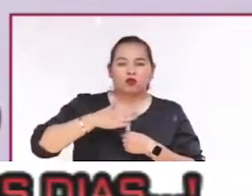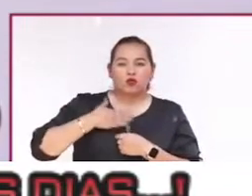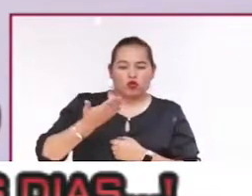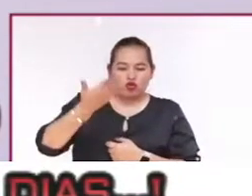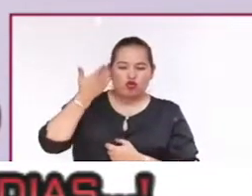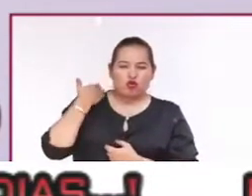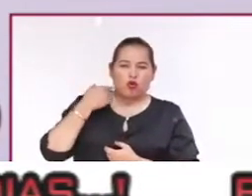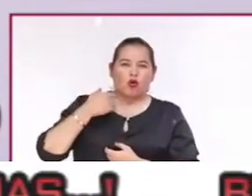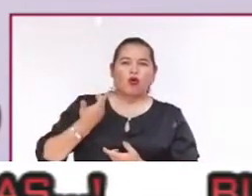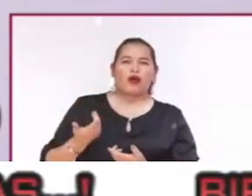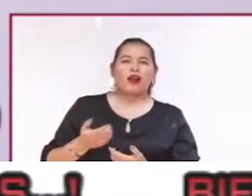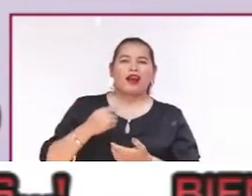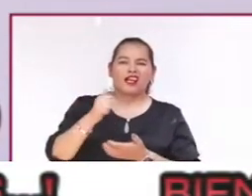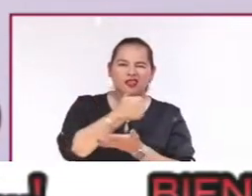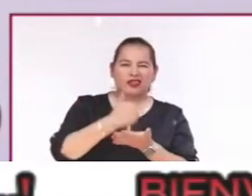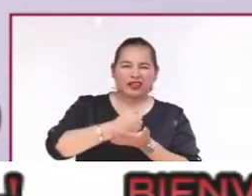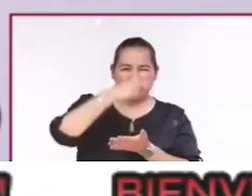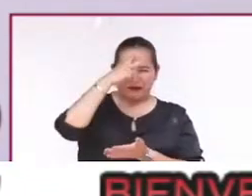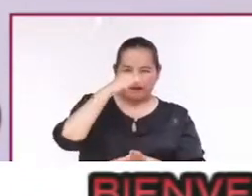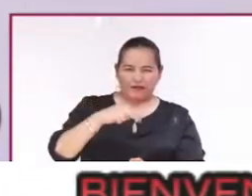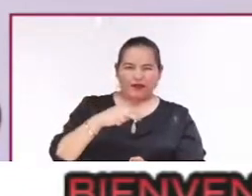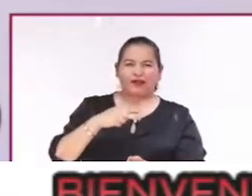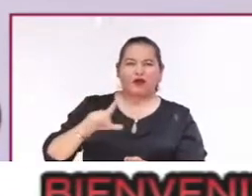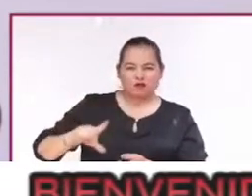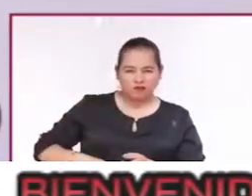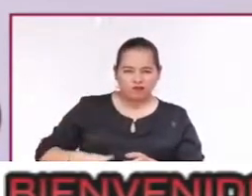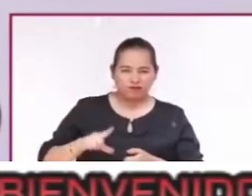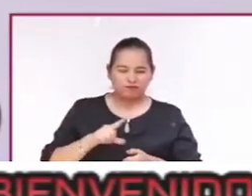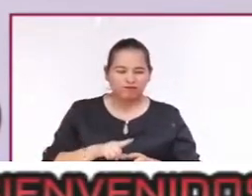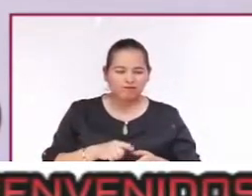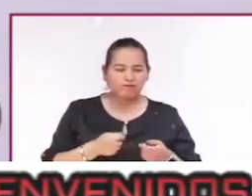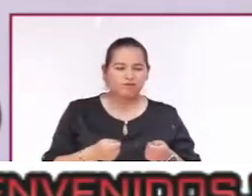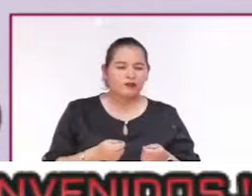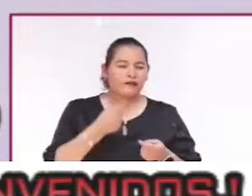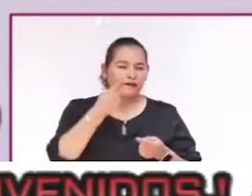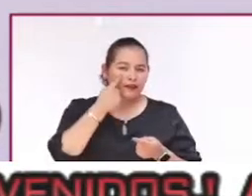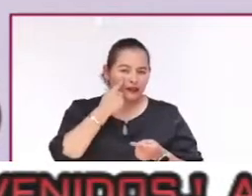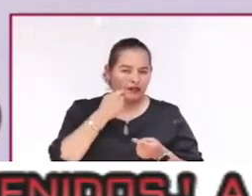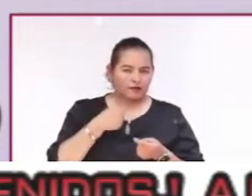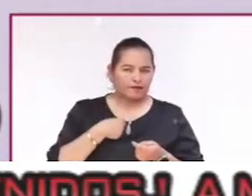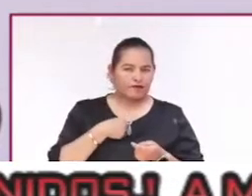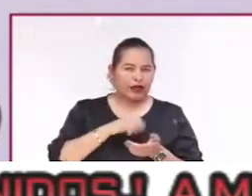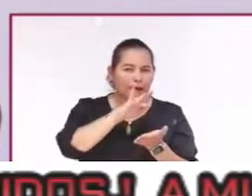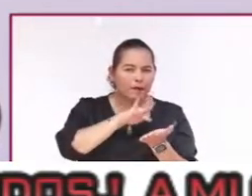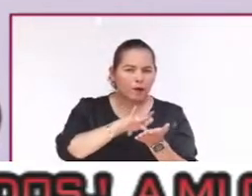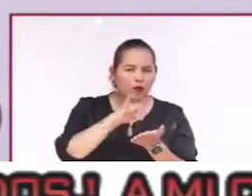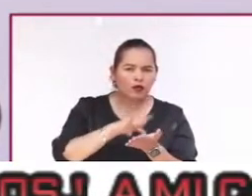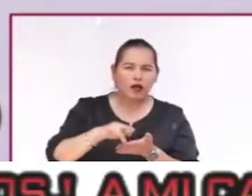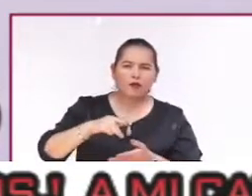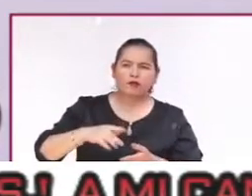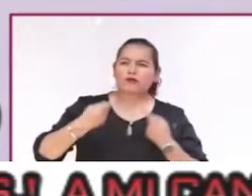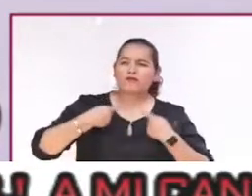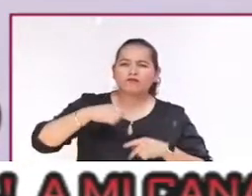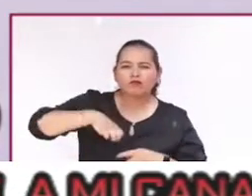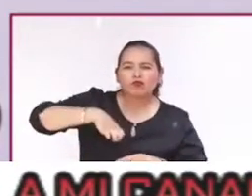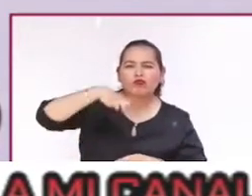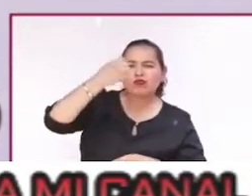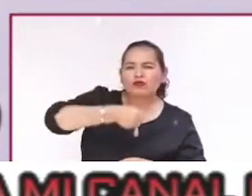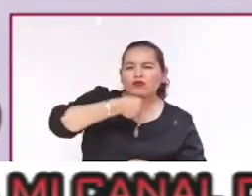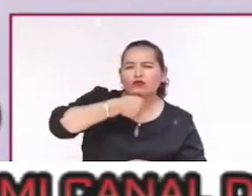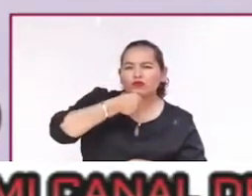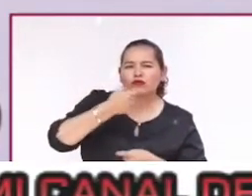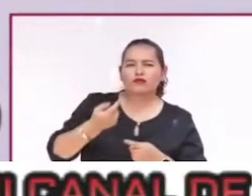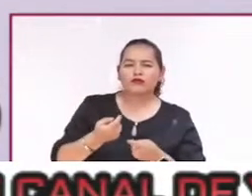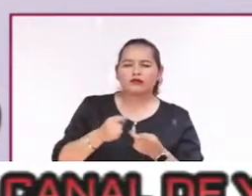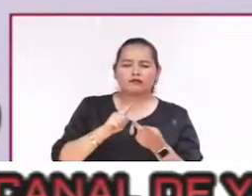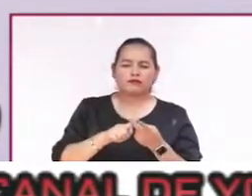gobierno. Fíjense, apoyamos a los adultos mayores, a los jóvenes que van a preparatoria,